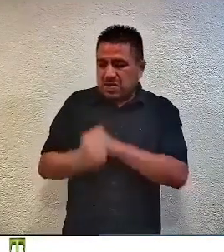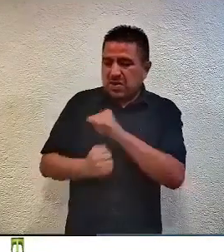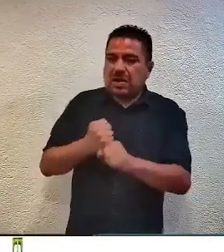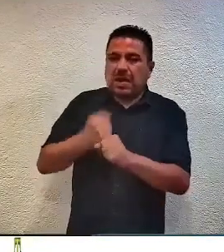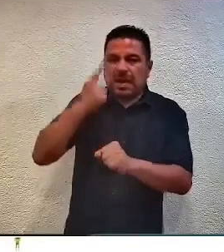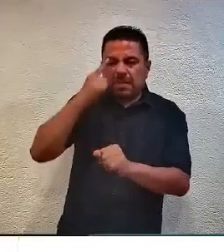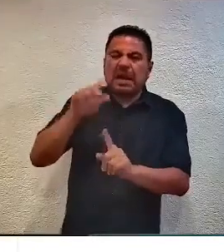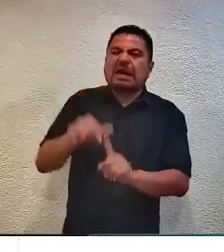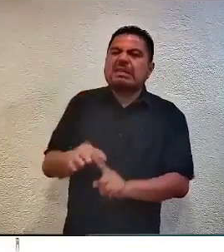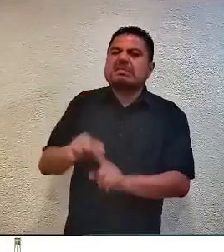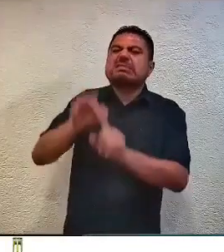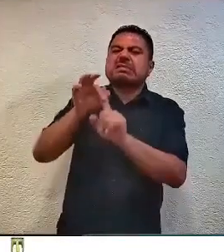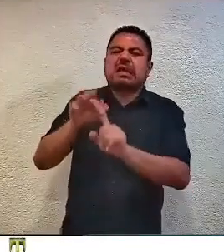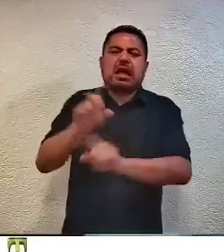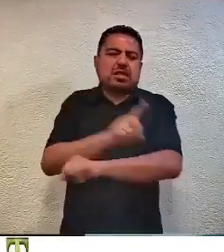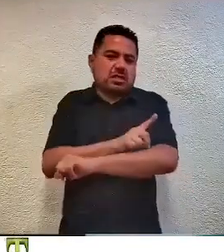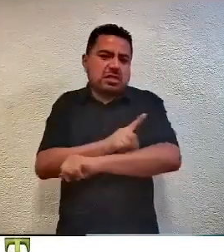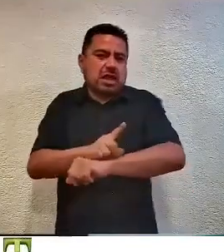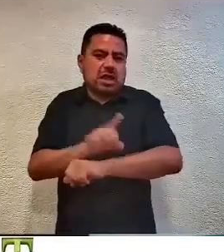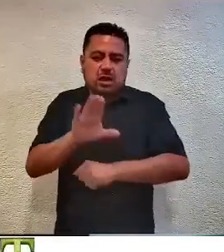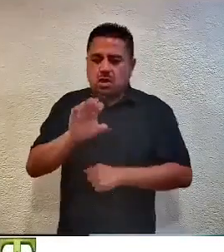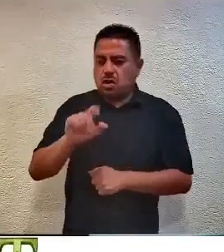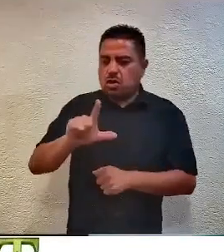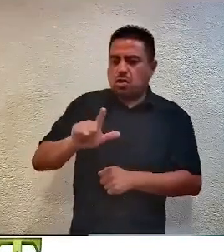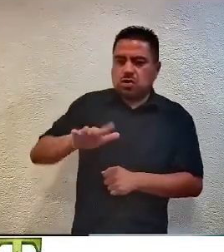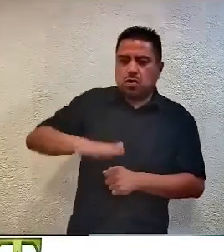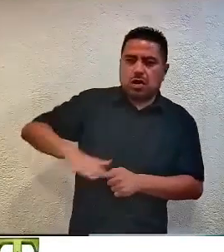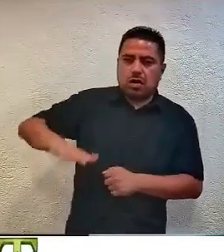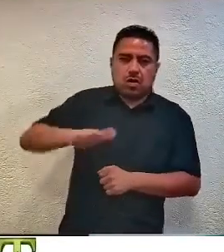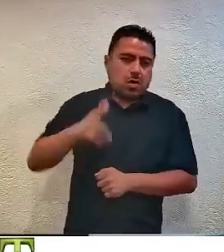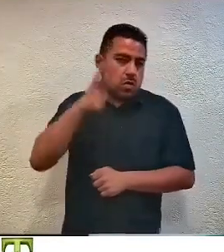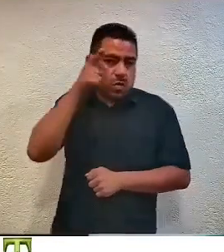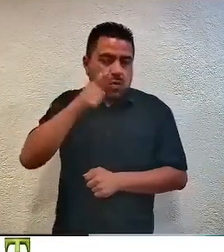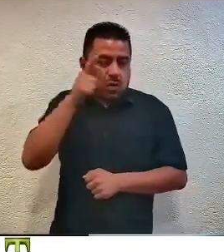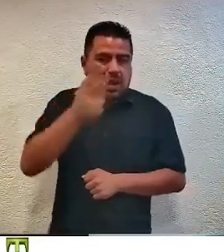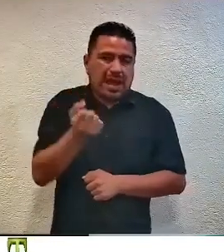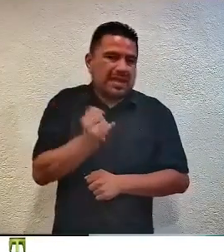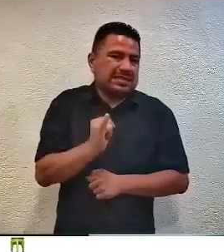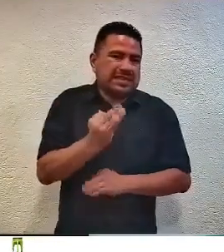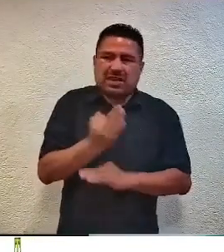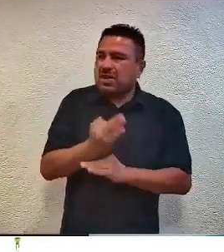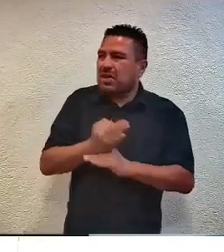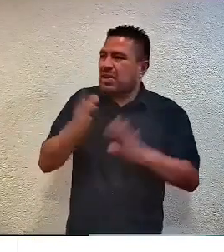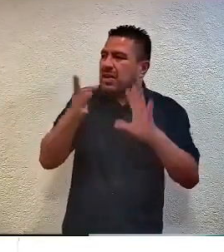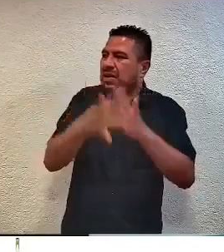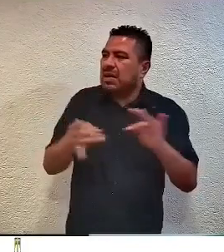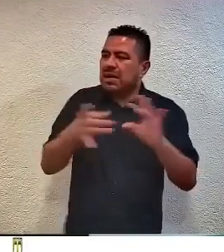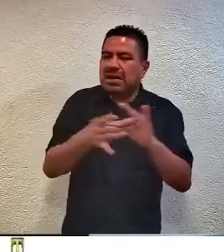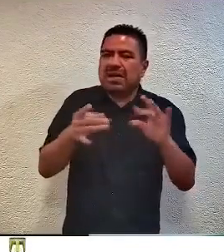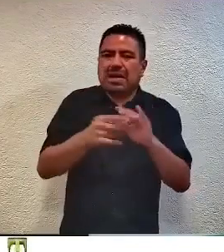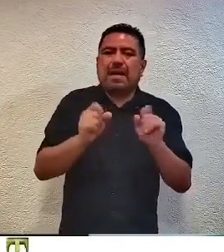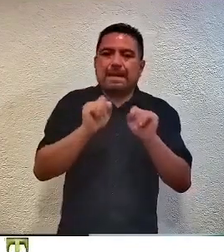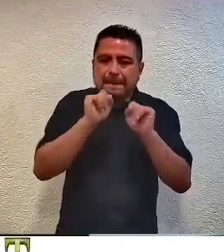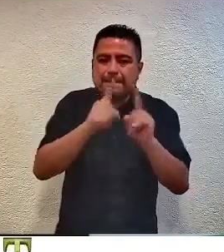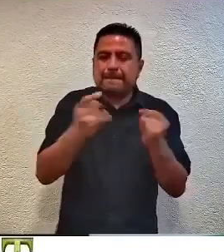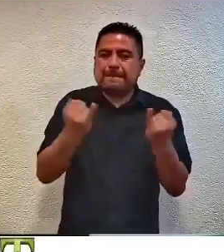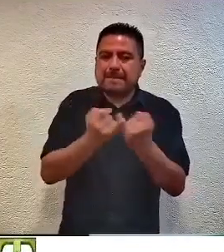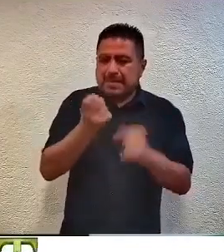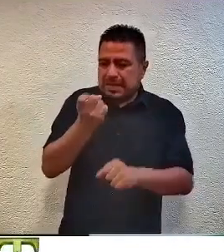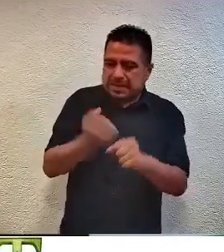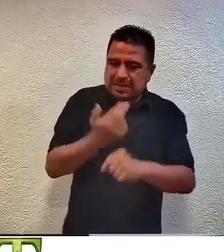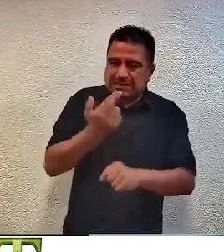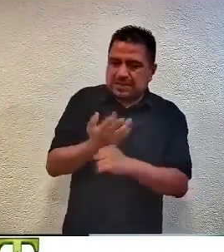elegir al delegado de la Colonia Guadalupe, como lo hemos mencionado y lo ha mencionado también el